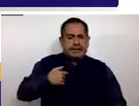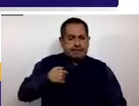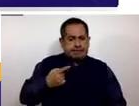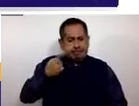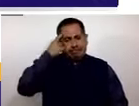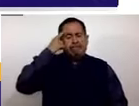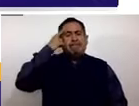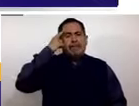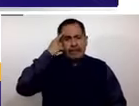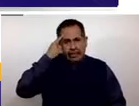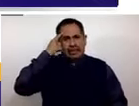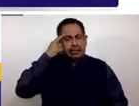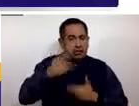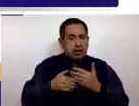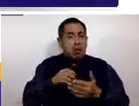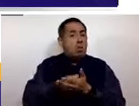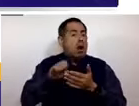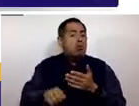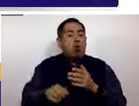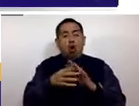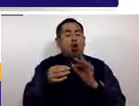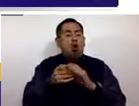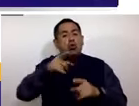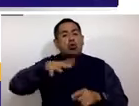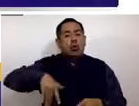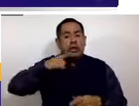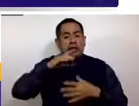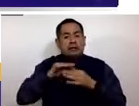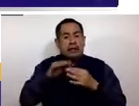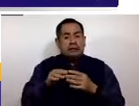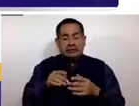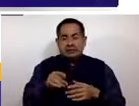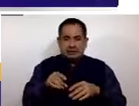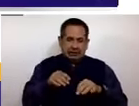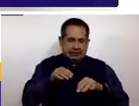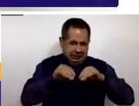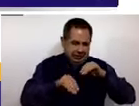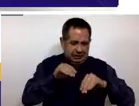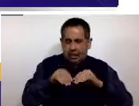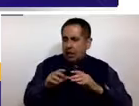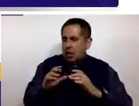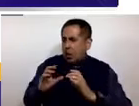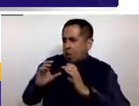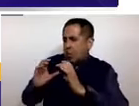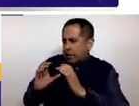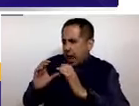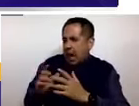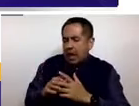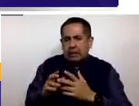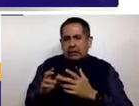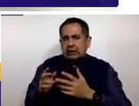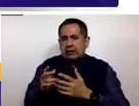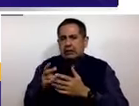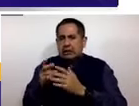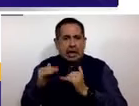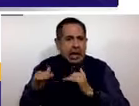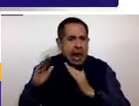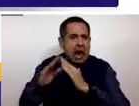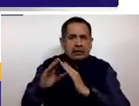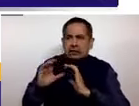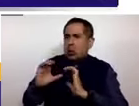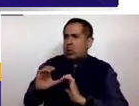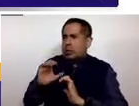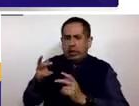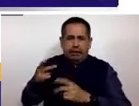realidad. Me encanta, por ejemplo, lo que decías, que en este trabajo de cuidados, tanto de trabajo doméstico como de